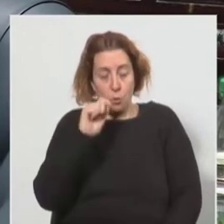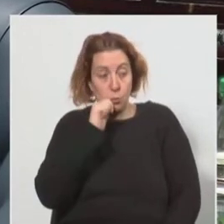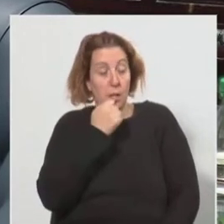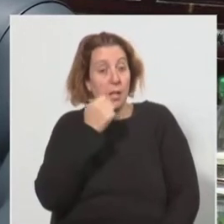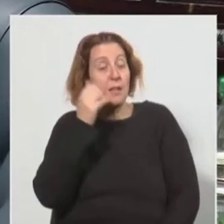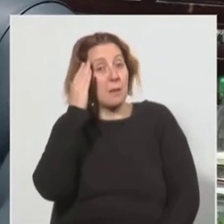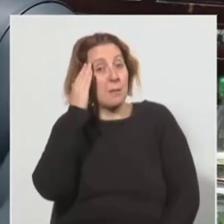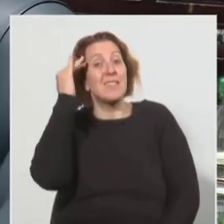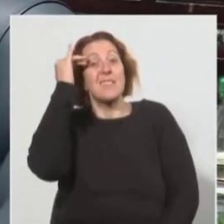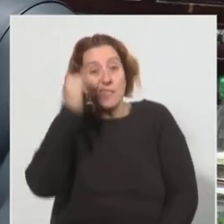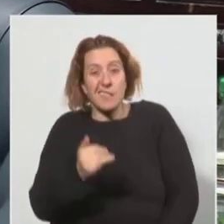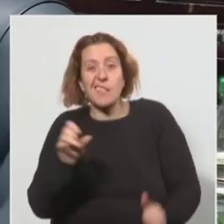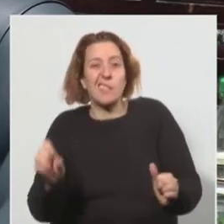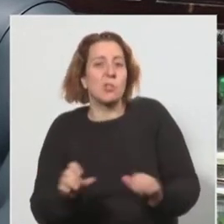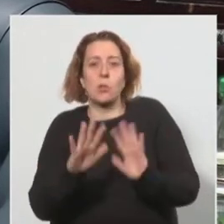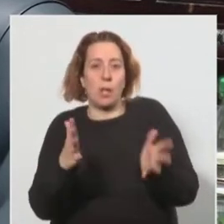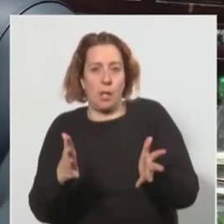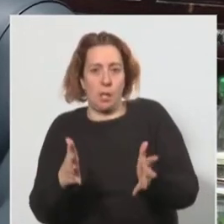que efectivamente hizo.